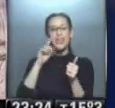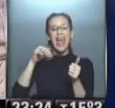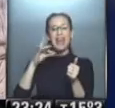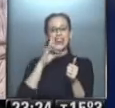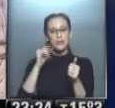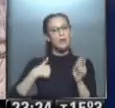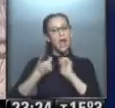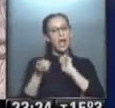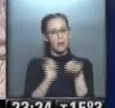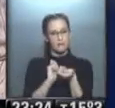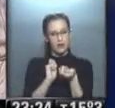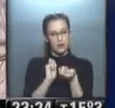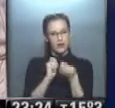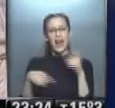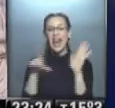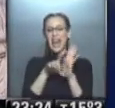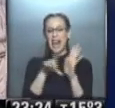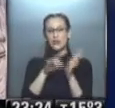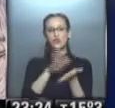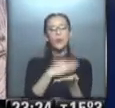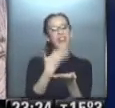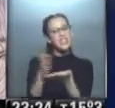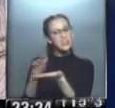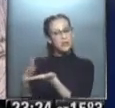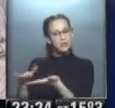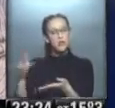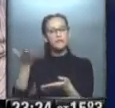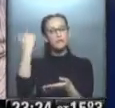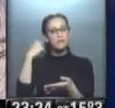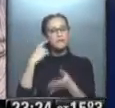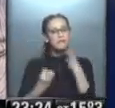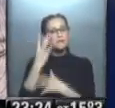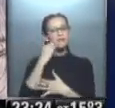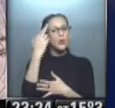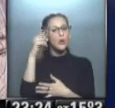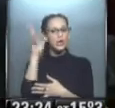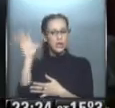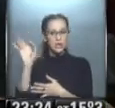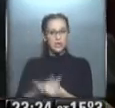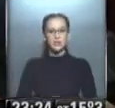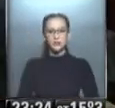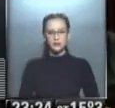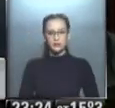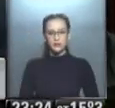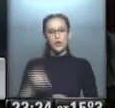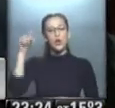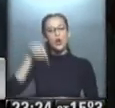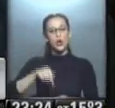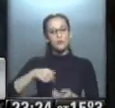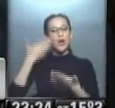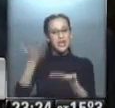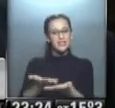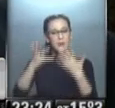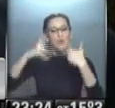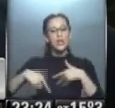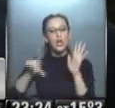para modificar la ley de actos discriminatorios que fue sancionada en 1980. Estamos hoy presentando un proyecto de ley que es